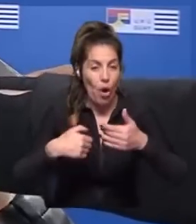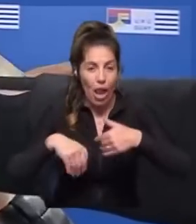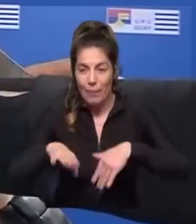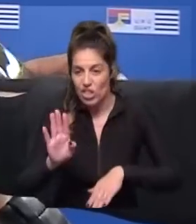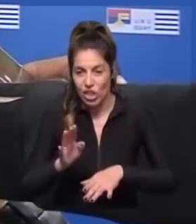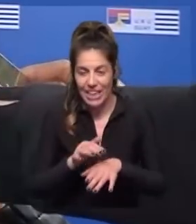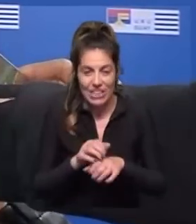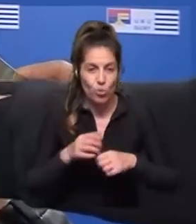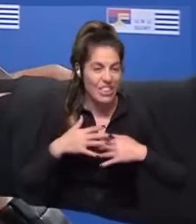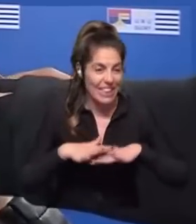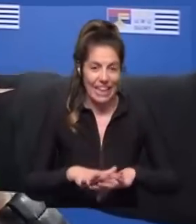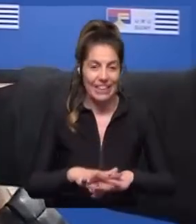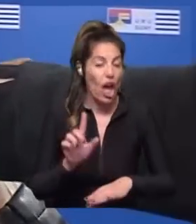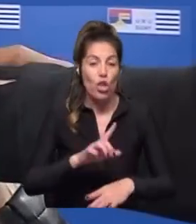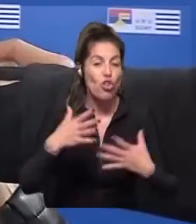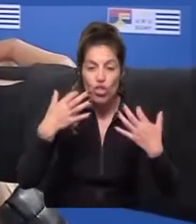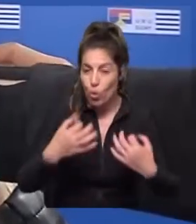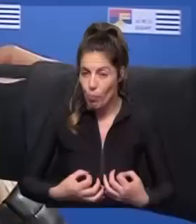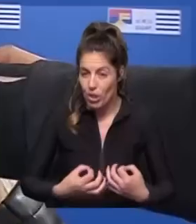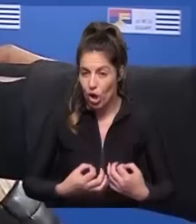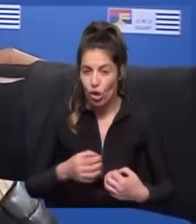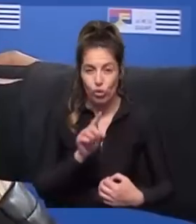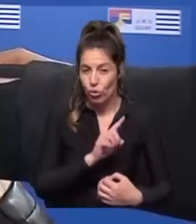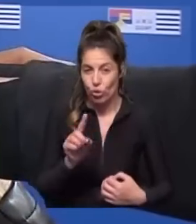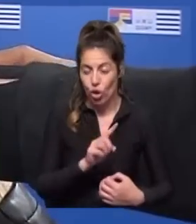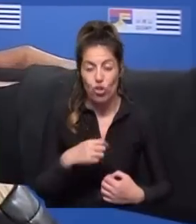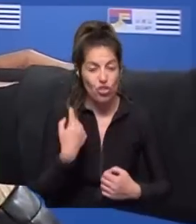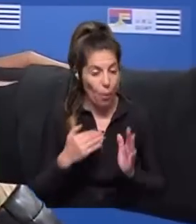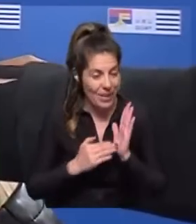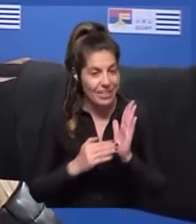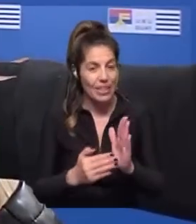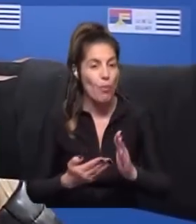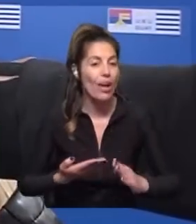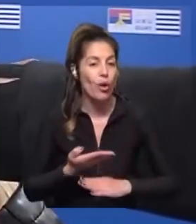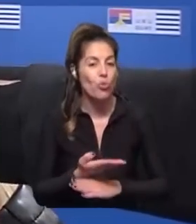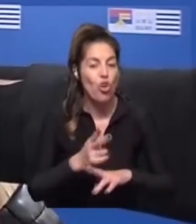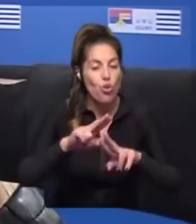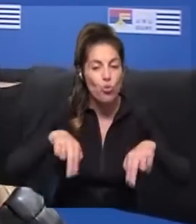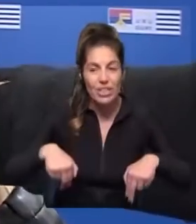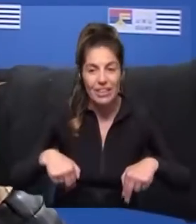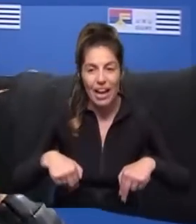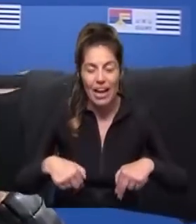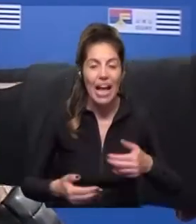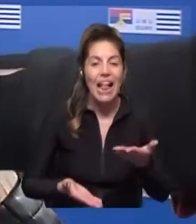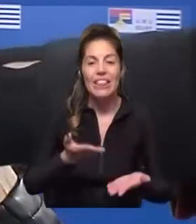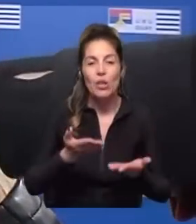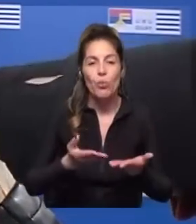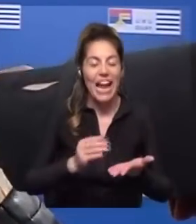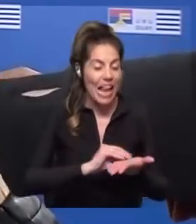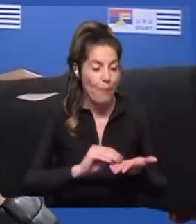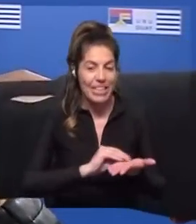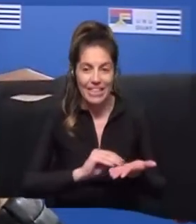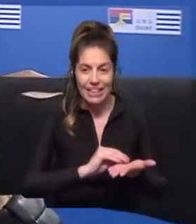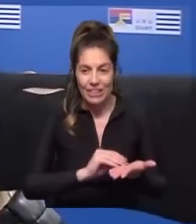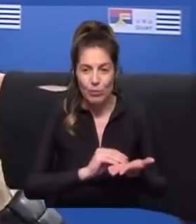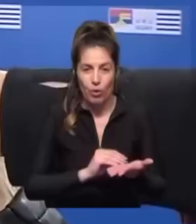de sus integrantes eso no se cumplió en este caso nosotros presentamos un recurso de nulidad ante el tribunal de lo contencioso administrativo